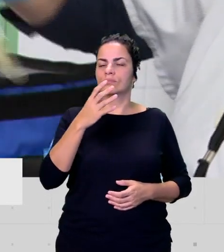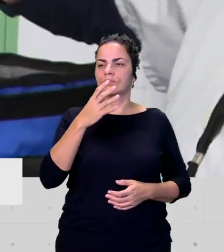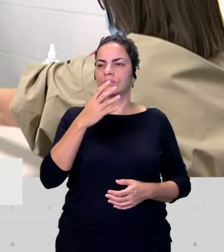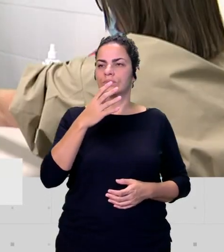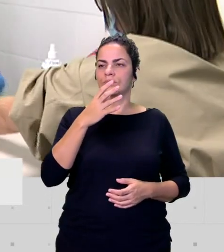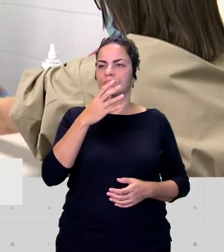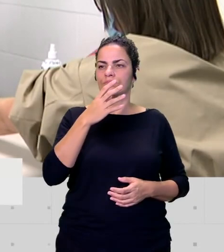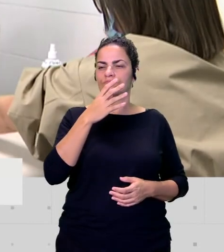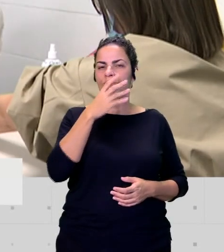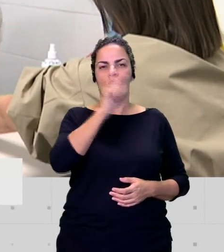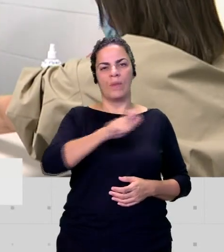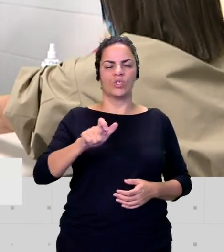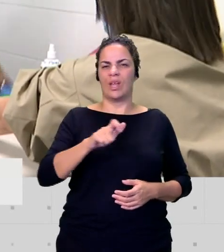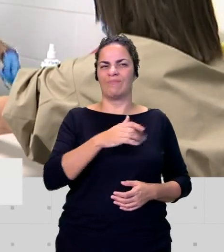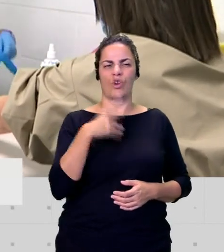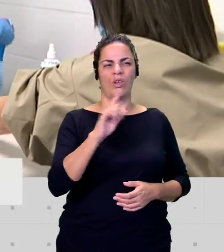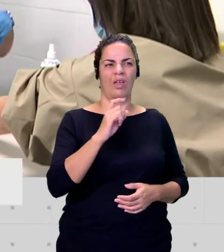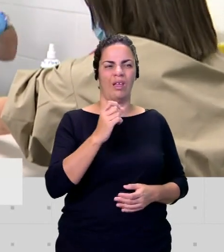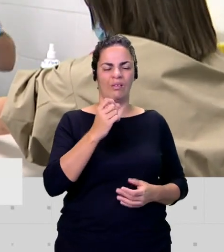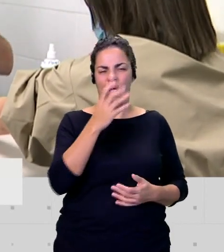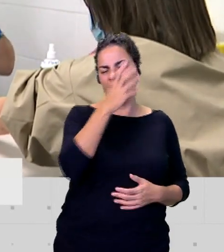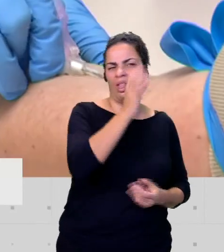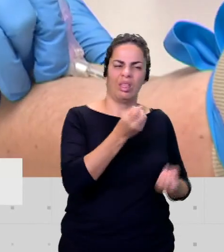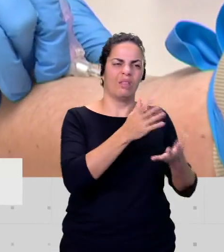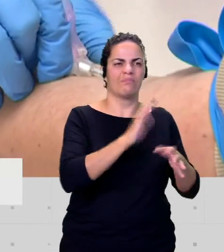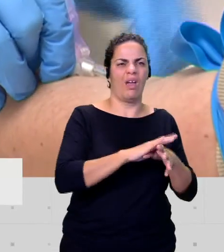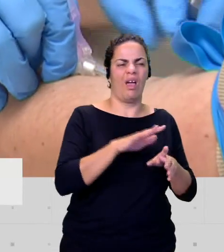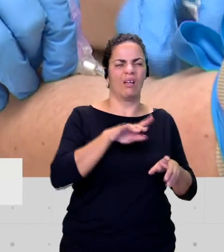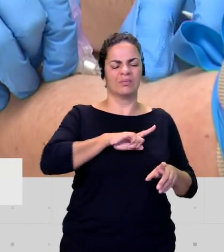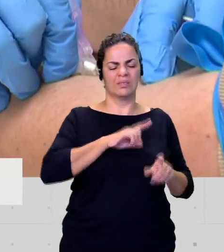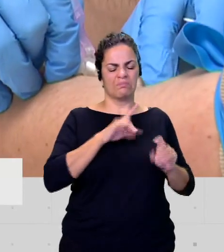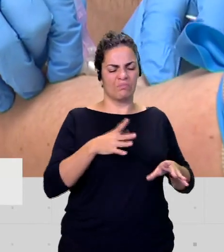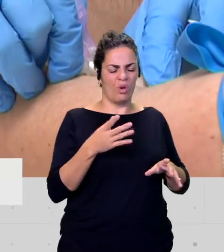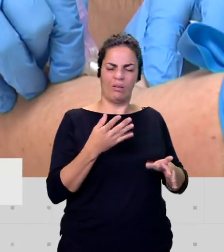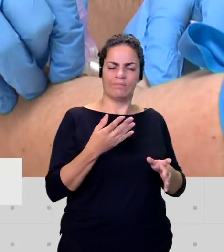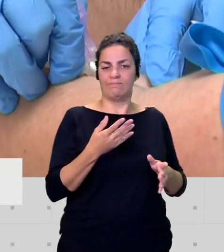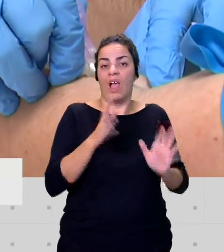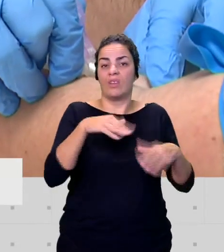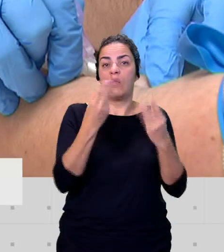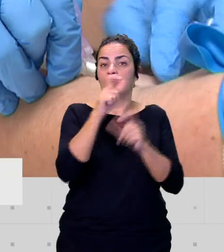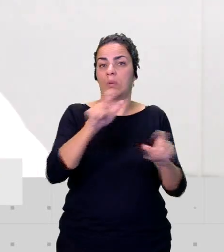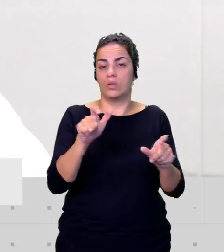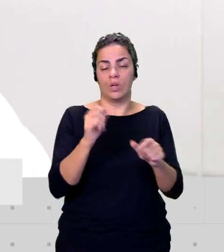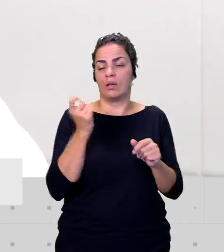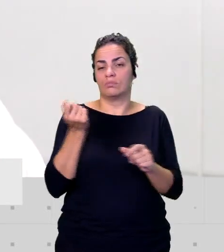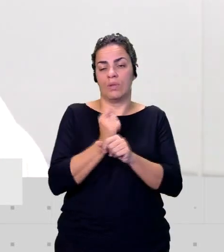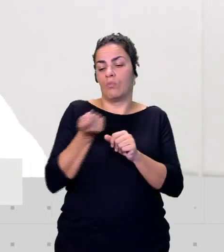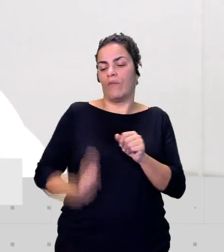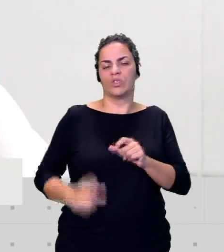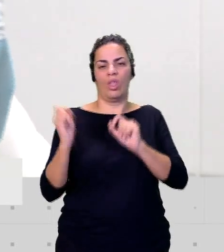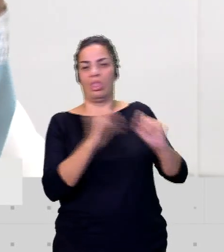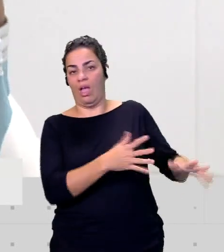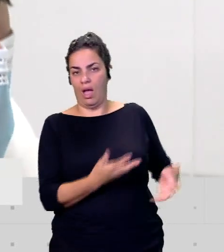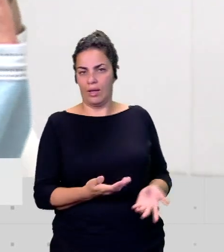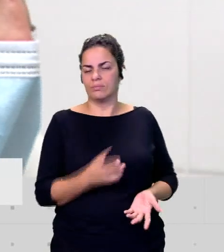revivir otra vez. Te digo que mucha gente termina abandonando los servicios, o sea, termina dejando la profesión y es una pena. Desde luego, porque al